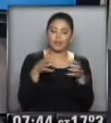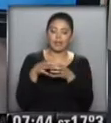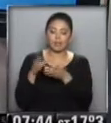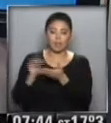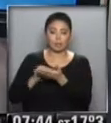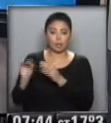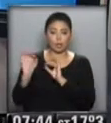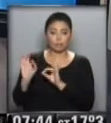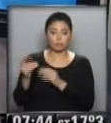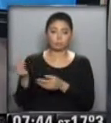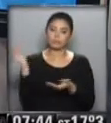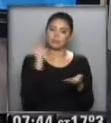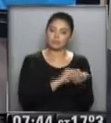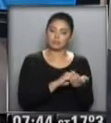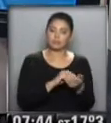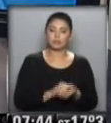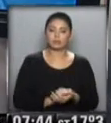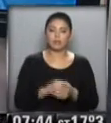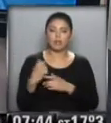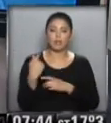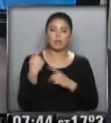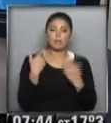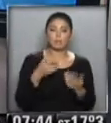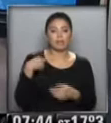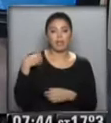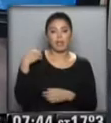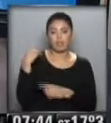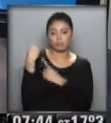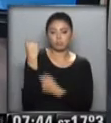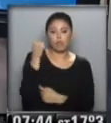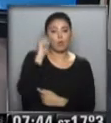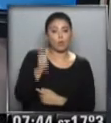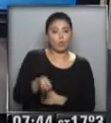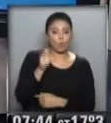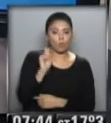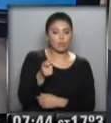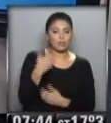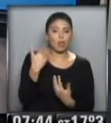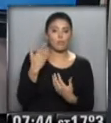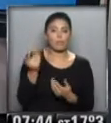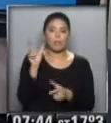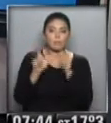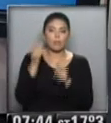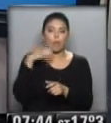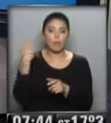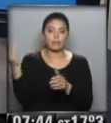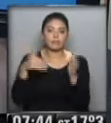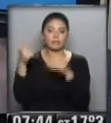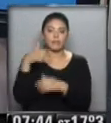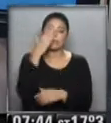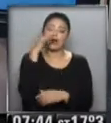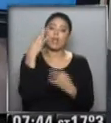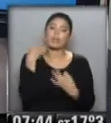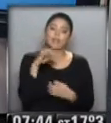de diputados por lo tanto el ingreso al poder judicial para cualquier persona va a ser nuevamente analizado por